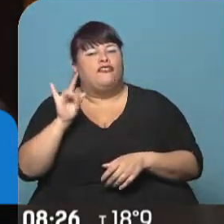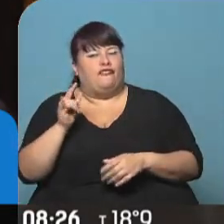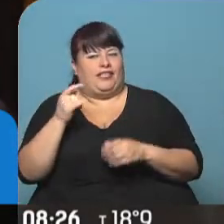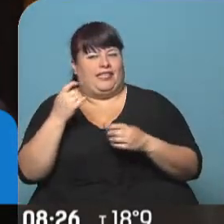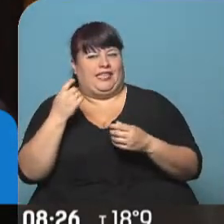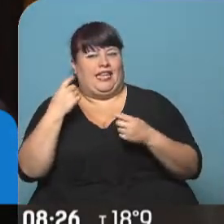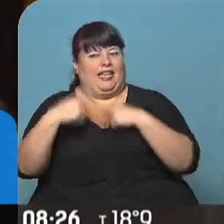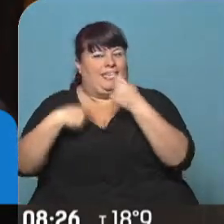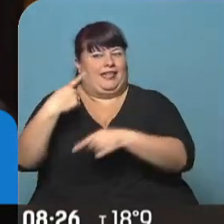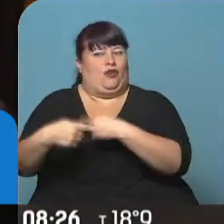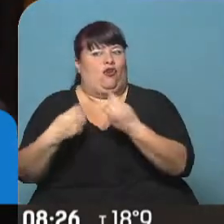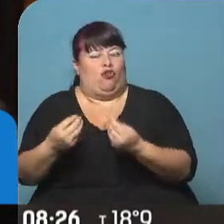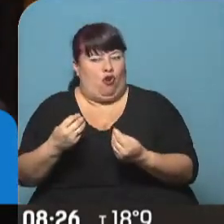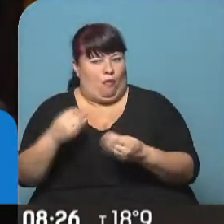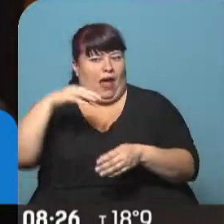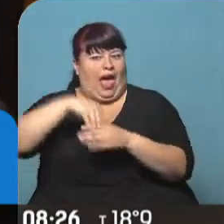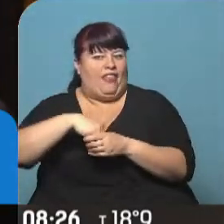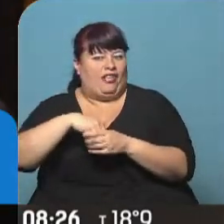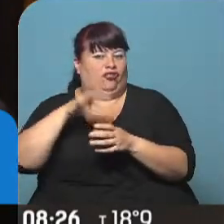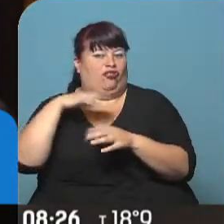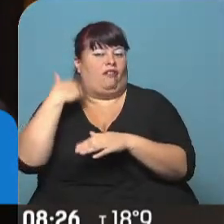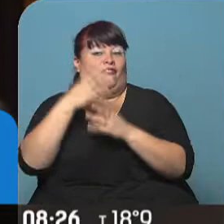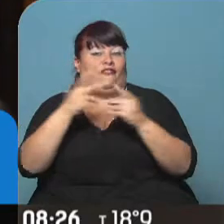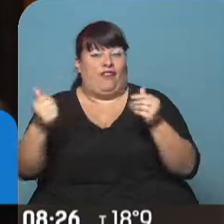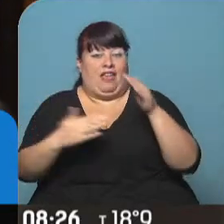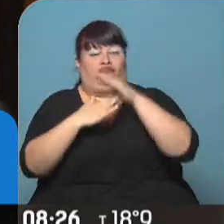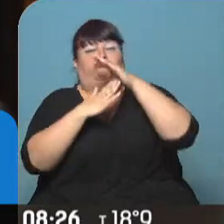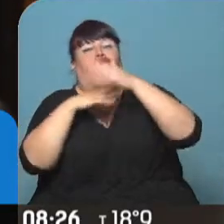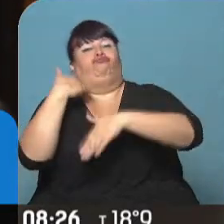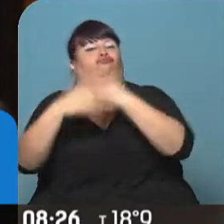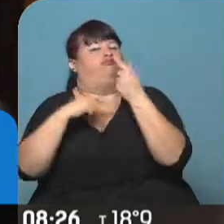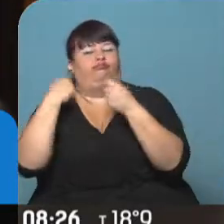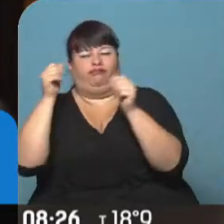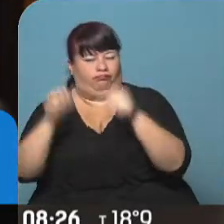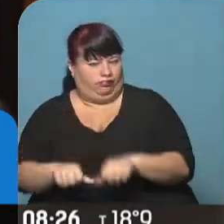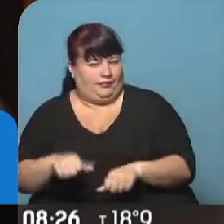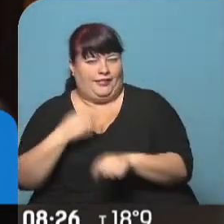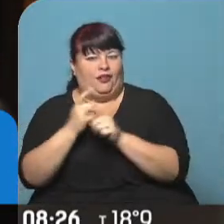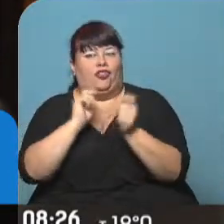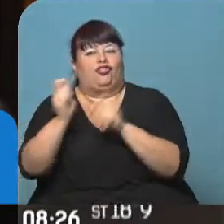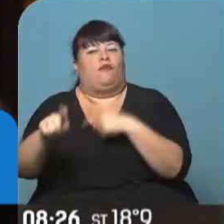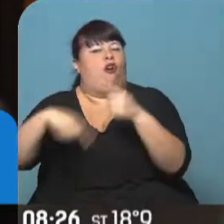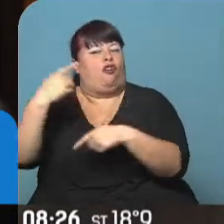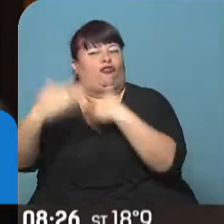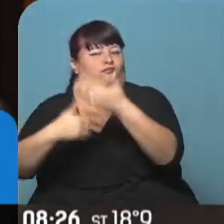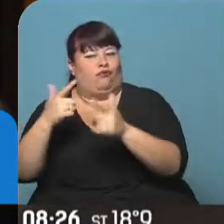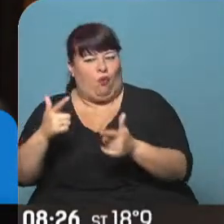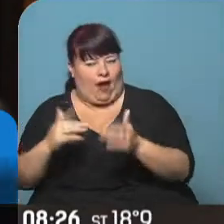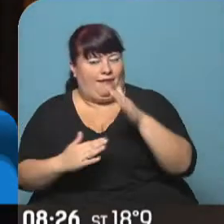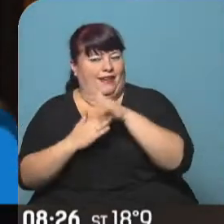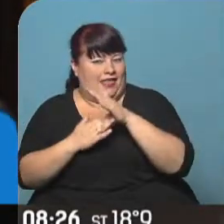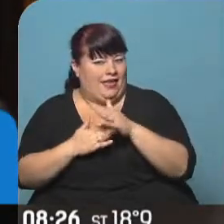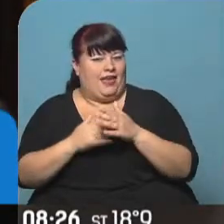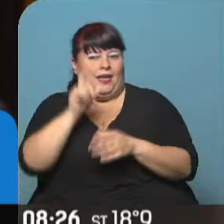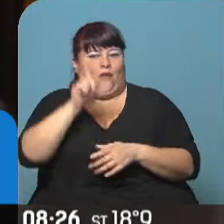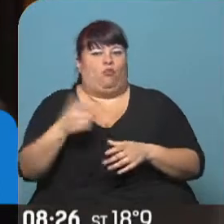una descendencia después de sus liderazgos, ¿no? Finalmente no pudieron generar una descendencia en sus liderazgos, eran